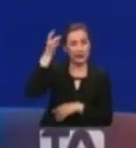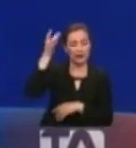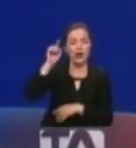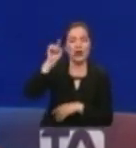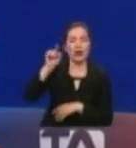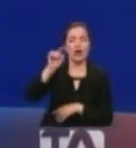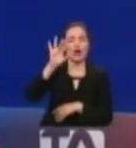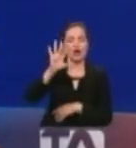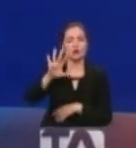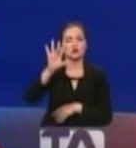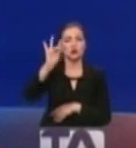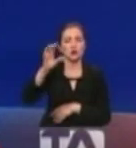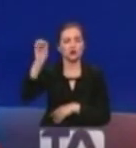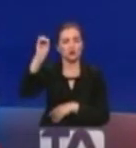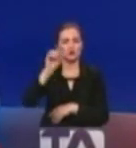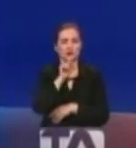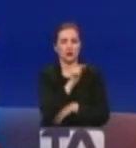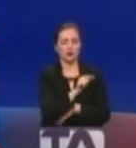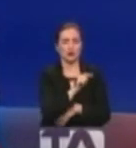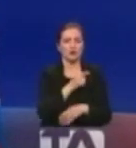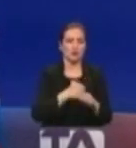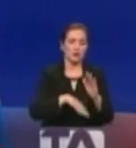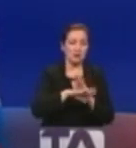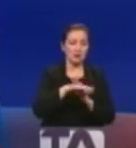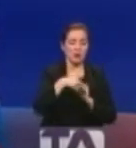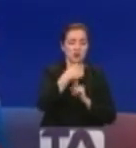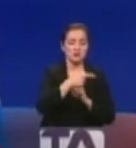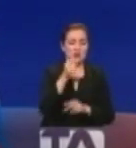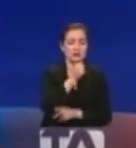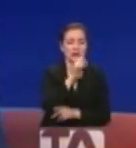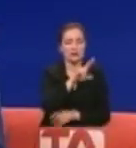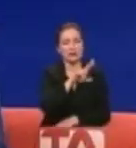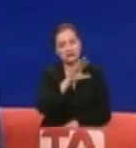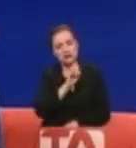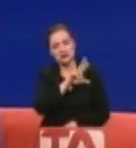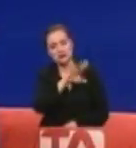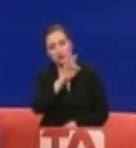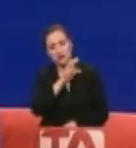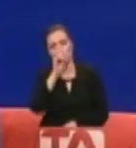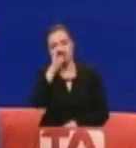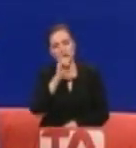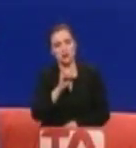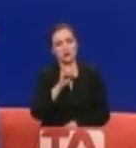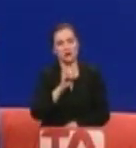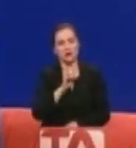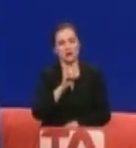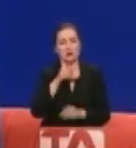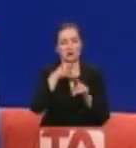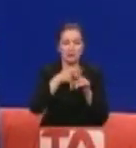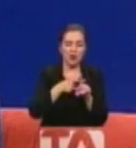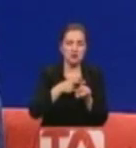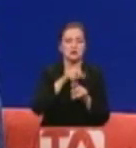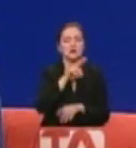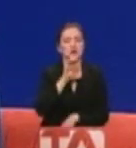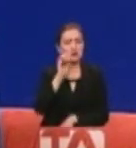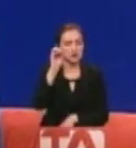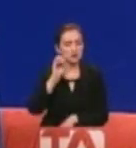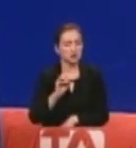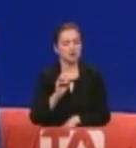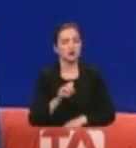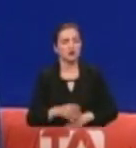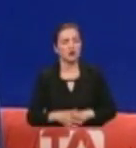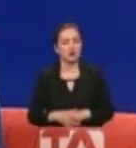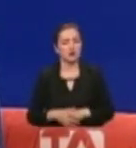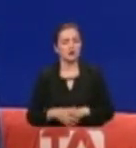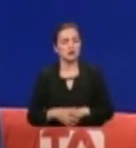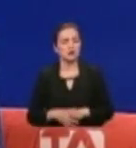de Quito va a ganar con alrededor de 30, 38% para hacer el cálculo más fácil. Es decir, 20 puntos menos que Rodas. Si